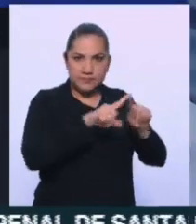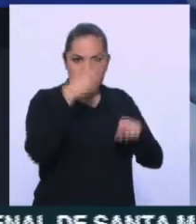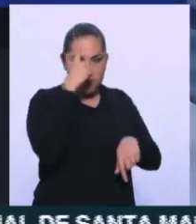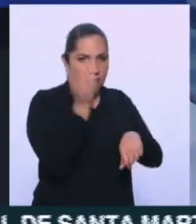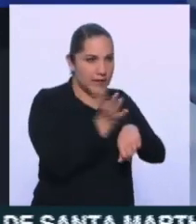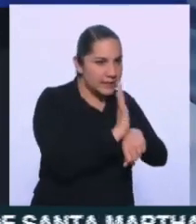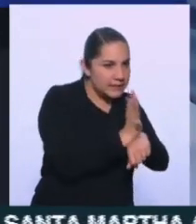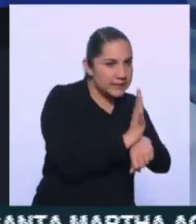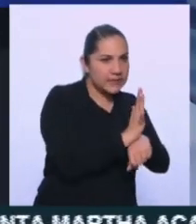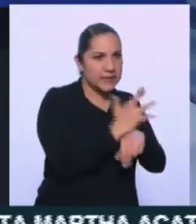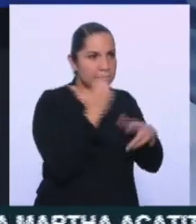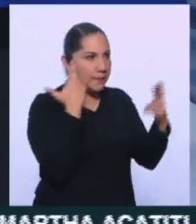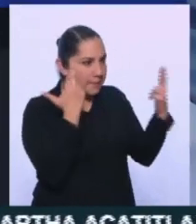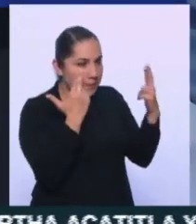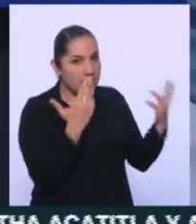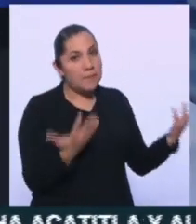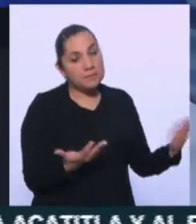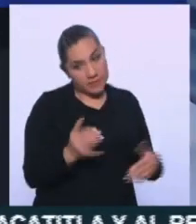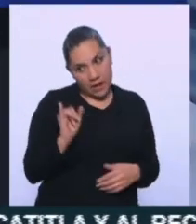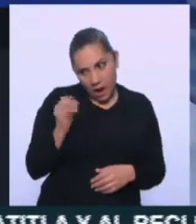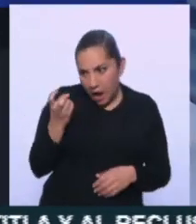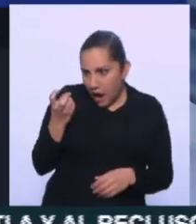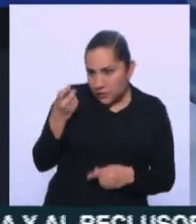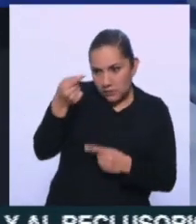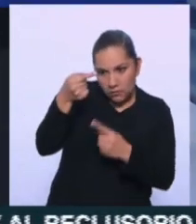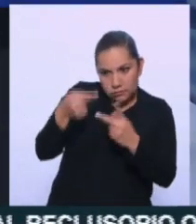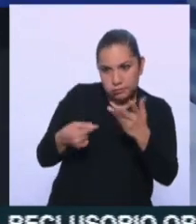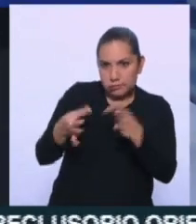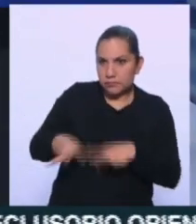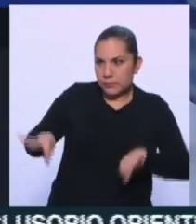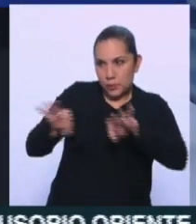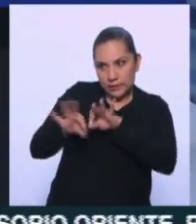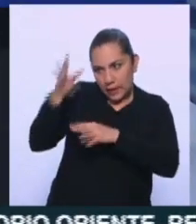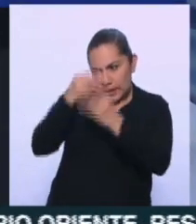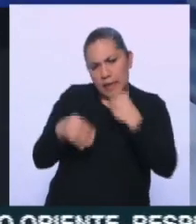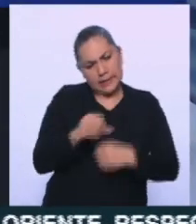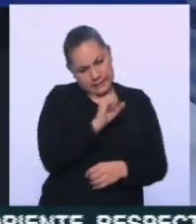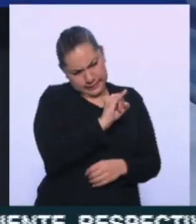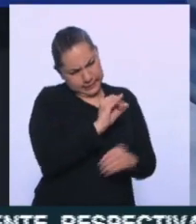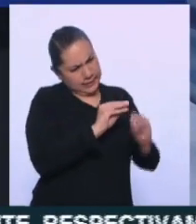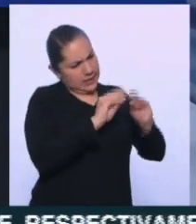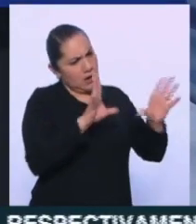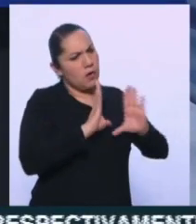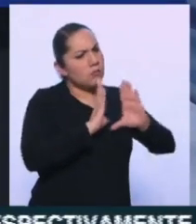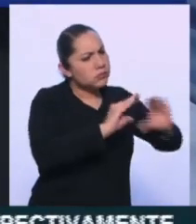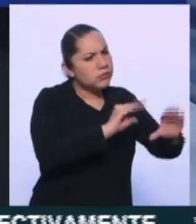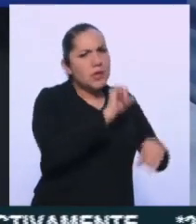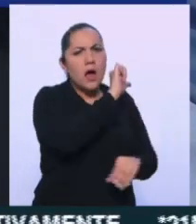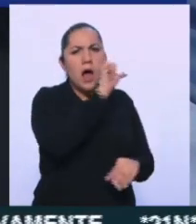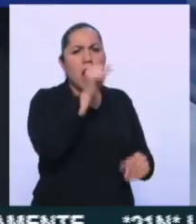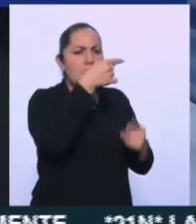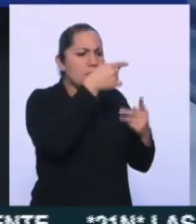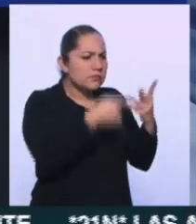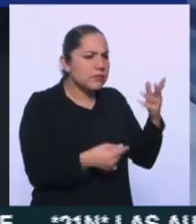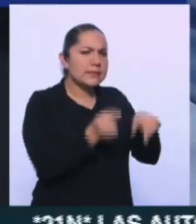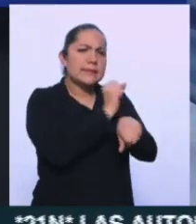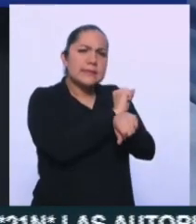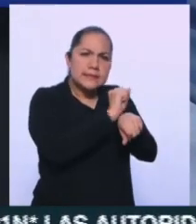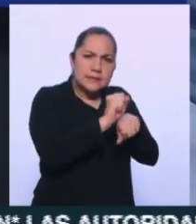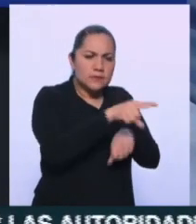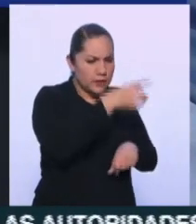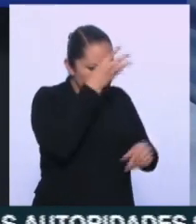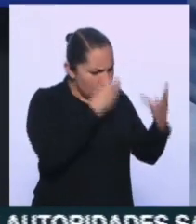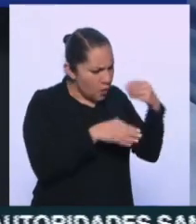necesitan equipazos como era antes? No, con herramientas muy sencillas que puedan producirlo, puedan exhibirse, puedan